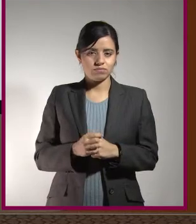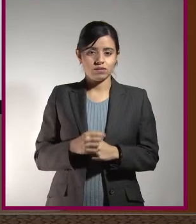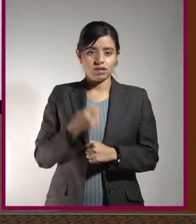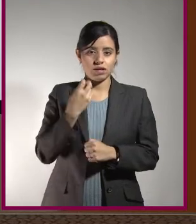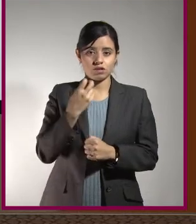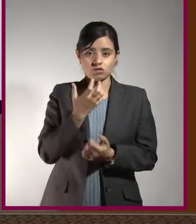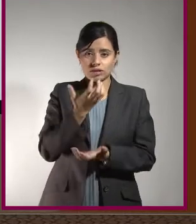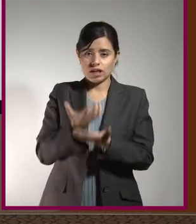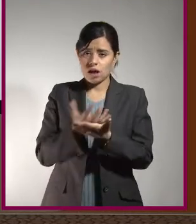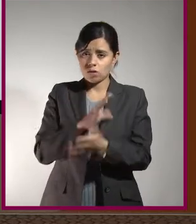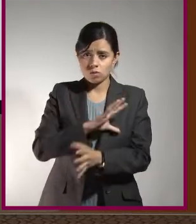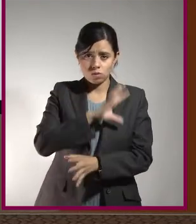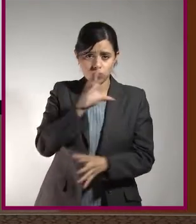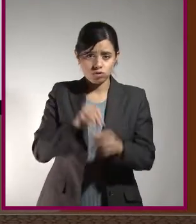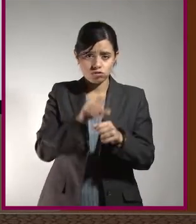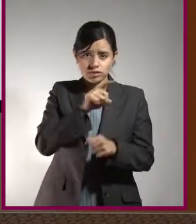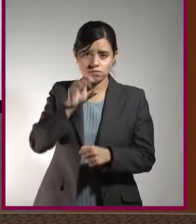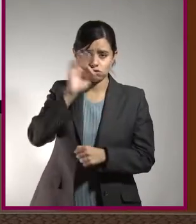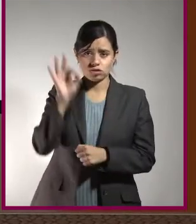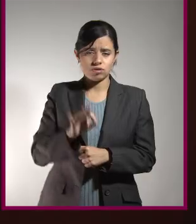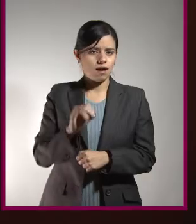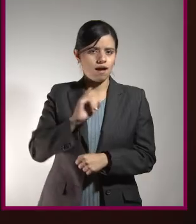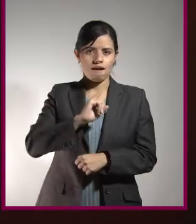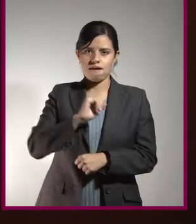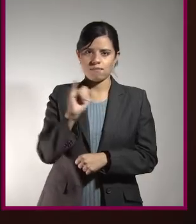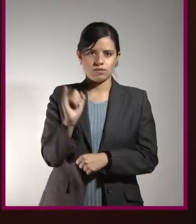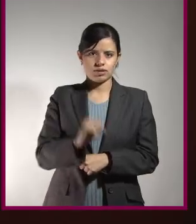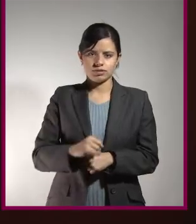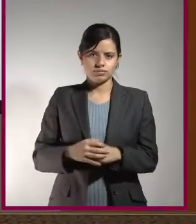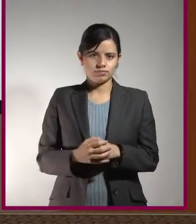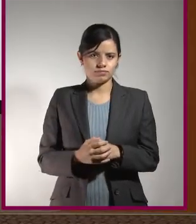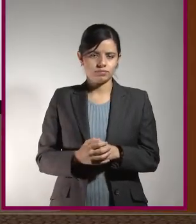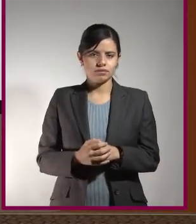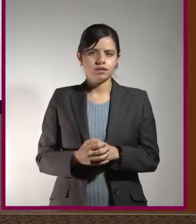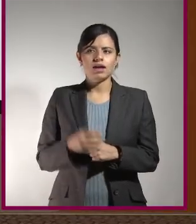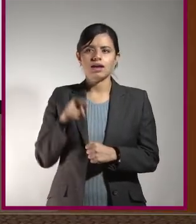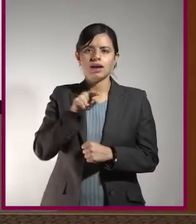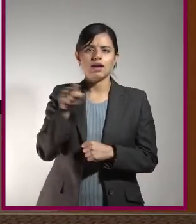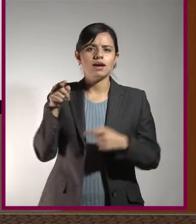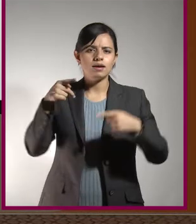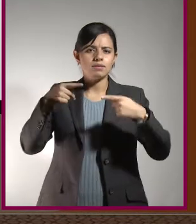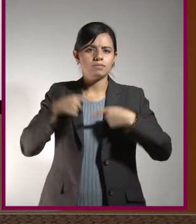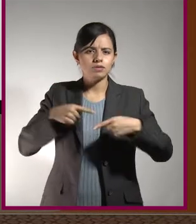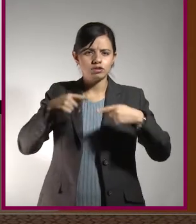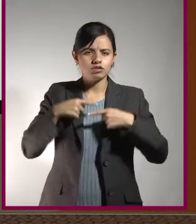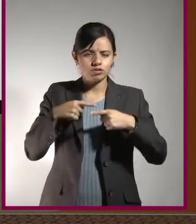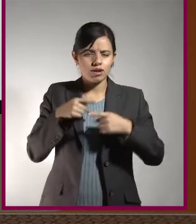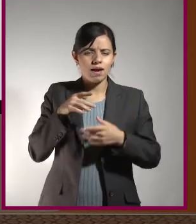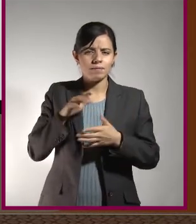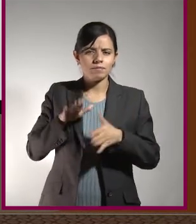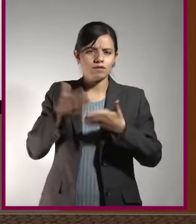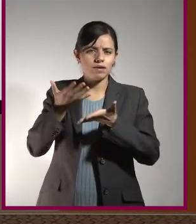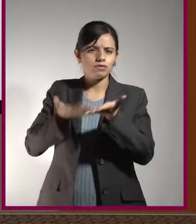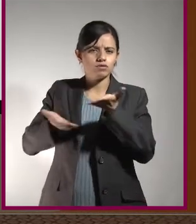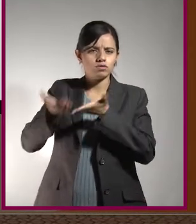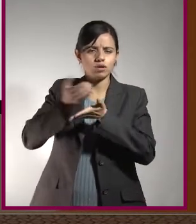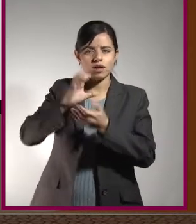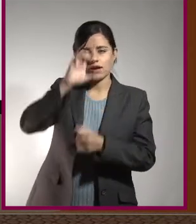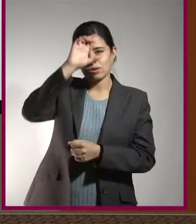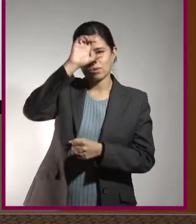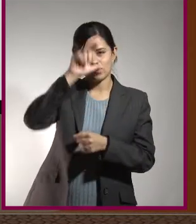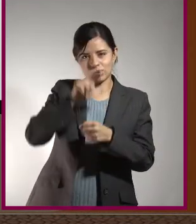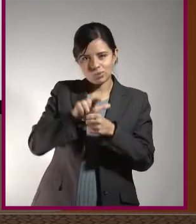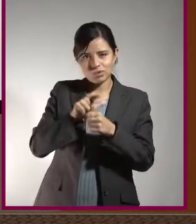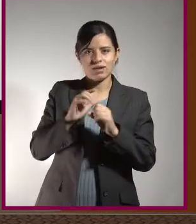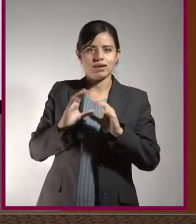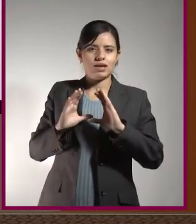nunca descansamos al 100%. Nuestra sociedad, digamos que no tiene aprendizajes, no tiene una cultura, no